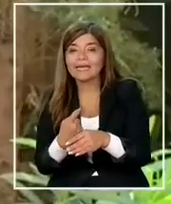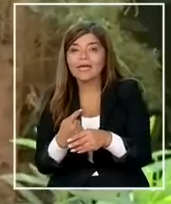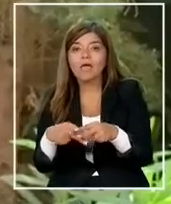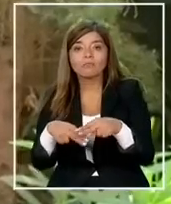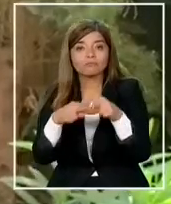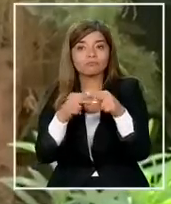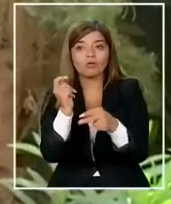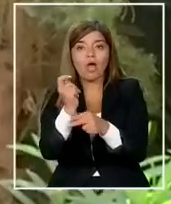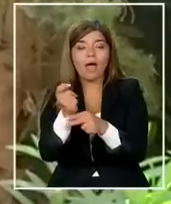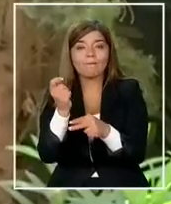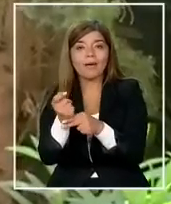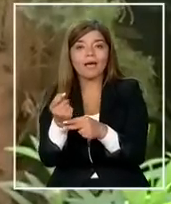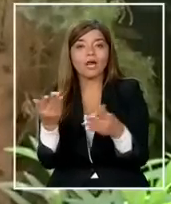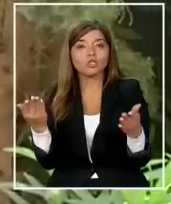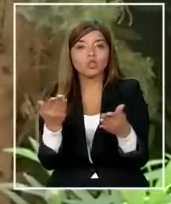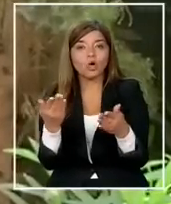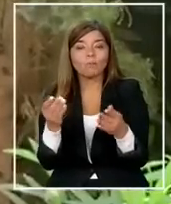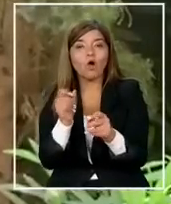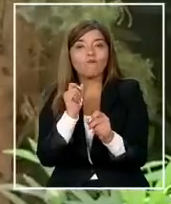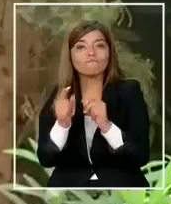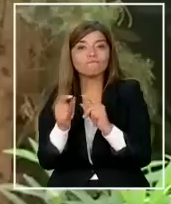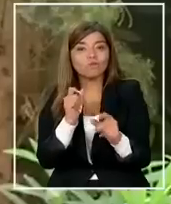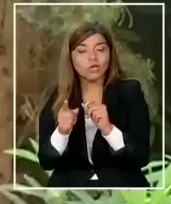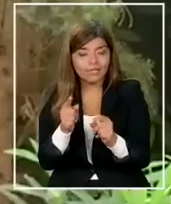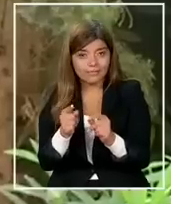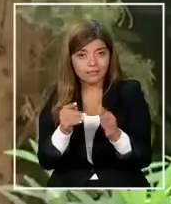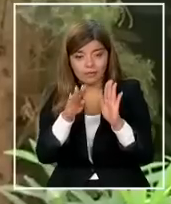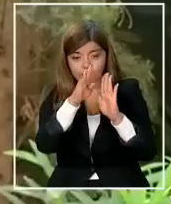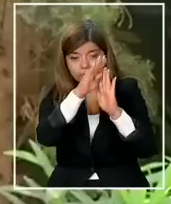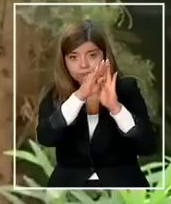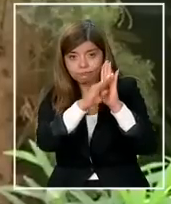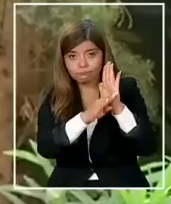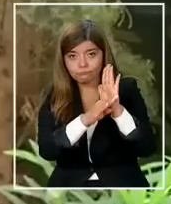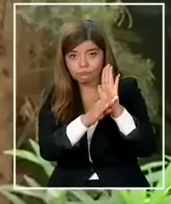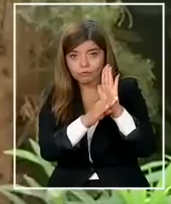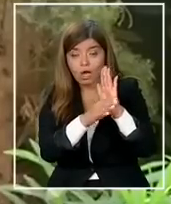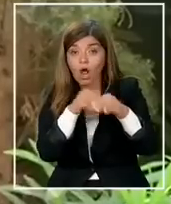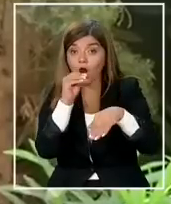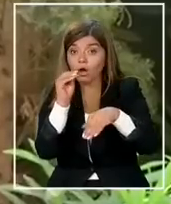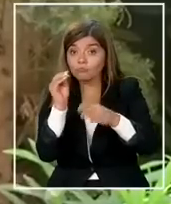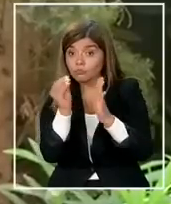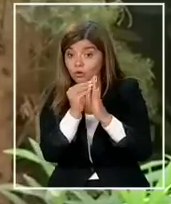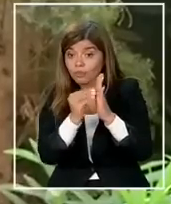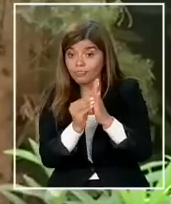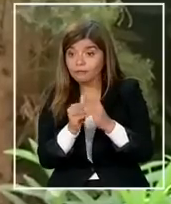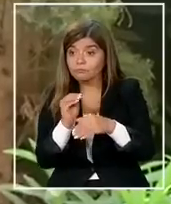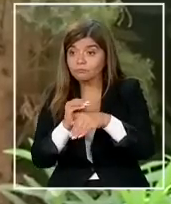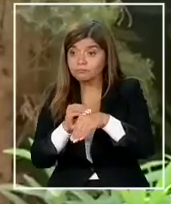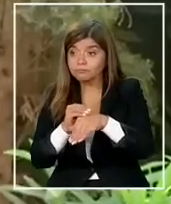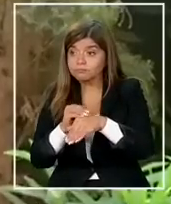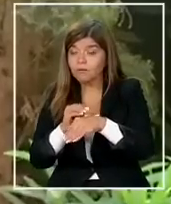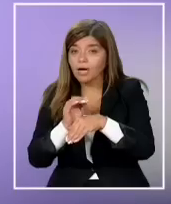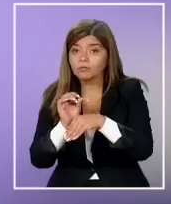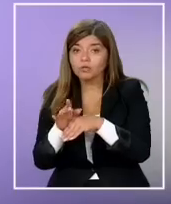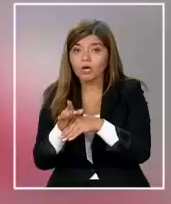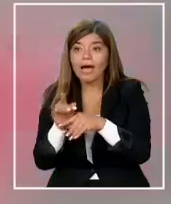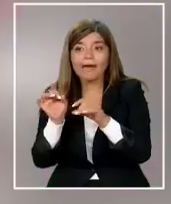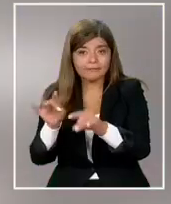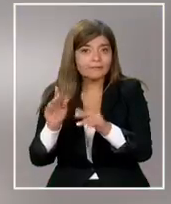montos a pagar, pero todo esto a través de una boleta. Viene incluso los datos para que tú puedas emitirla. Otra posibilidad no